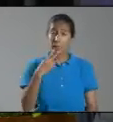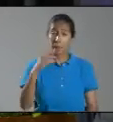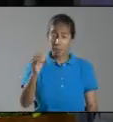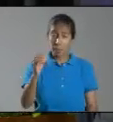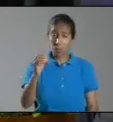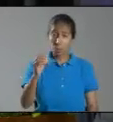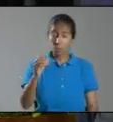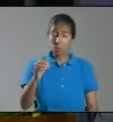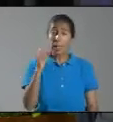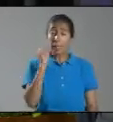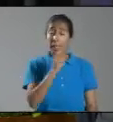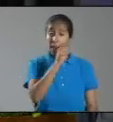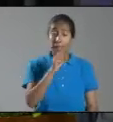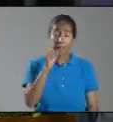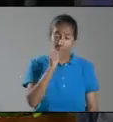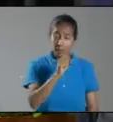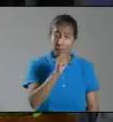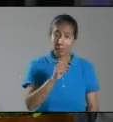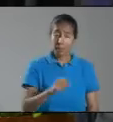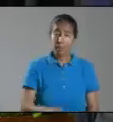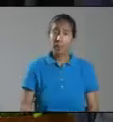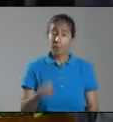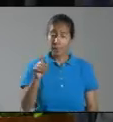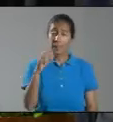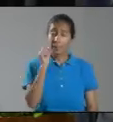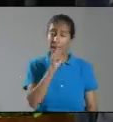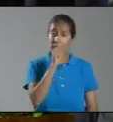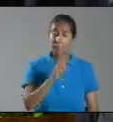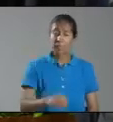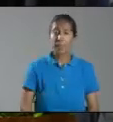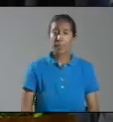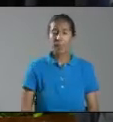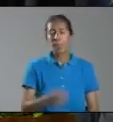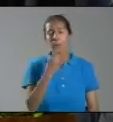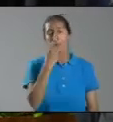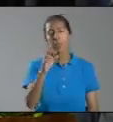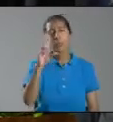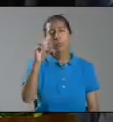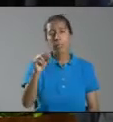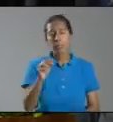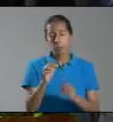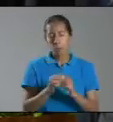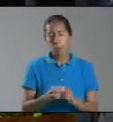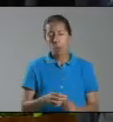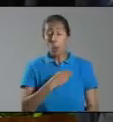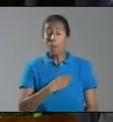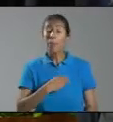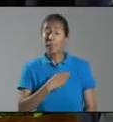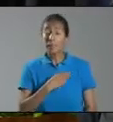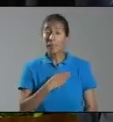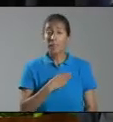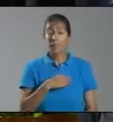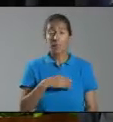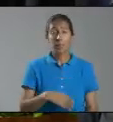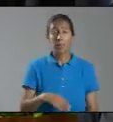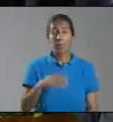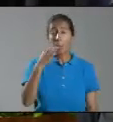ministrar. Perdón que no me ponga a ministrar, pero el doctor fue muy claro y me dijo: no quiero que haga esfuerzo, no